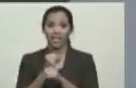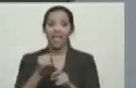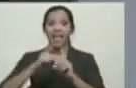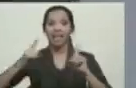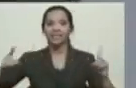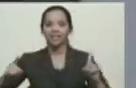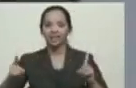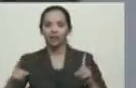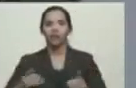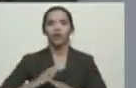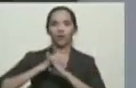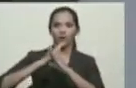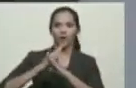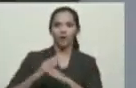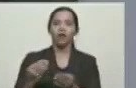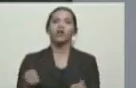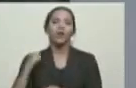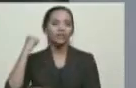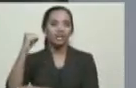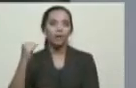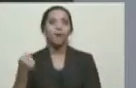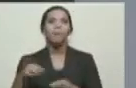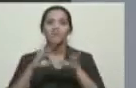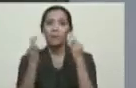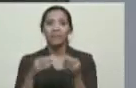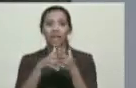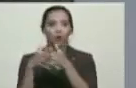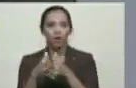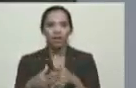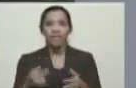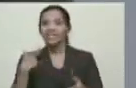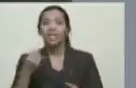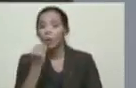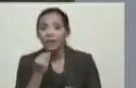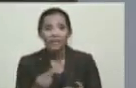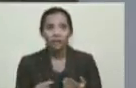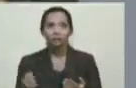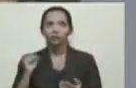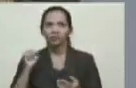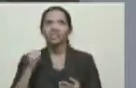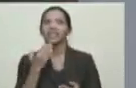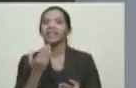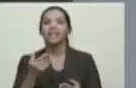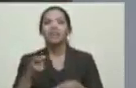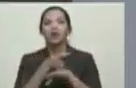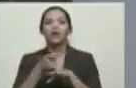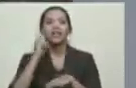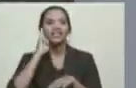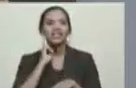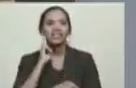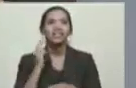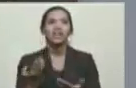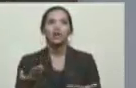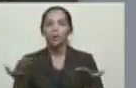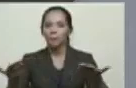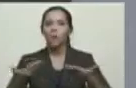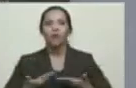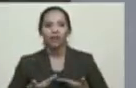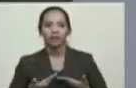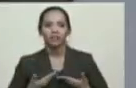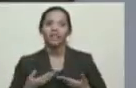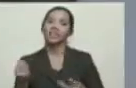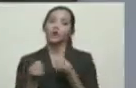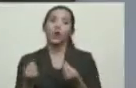lo vencimos. Mis familiares de Estados Unidos me preguntan, ¿tienes comida? ¿Tienes algo? Sí, gracias al gobierno bolivariano que nos pone todo esto. ¿Y